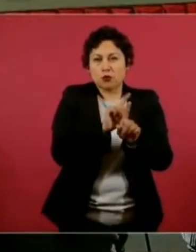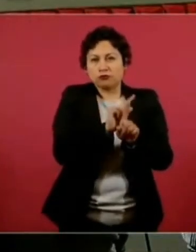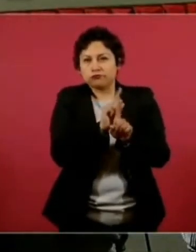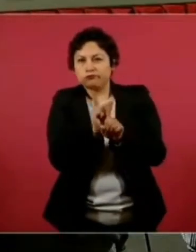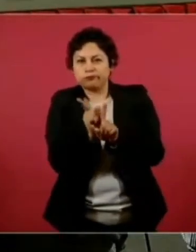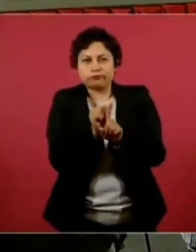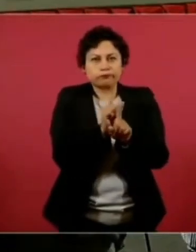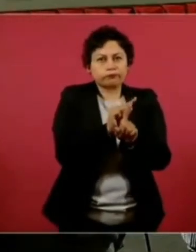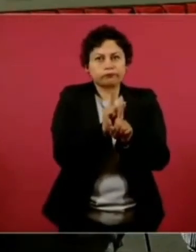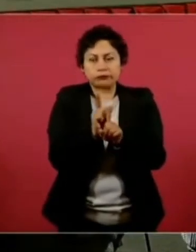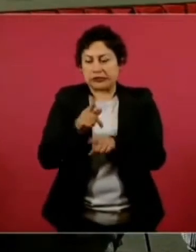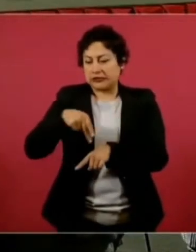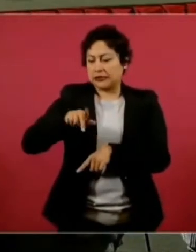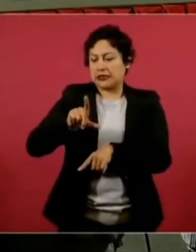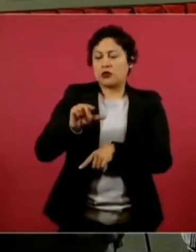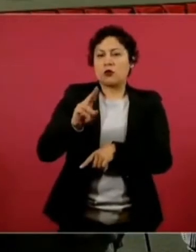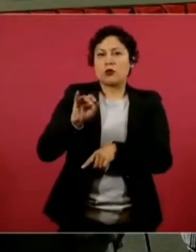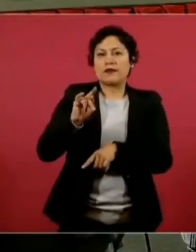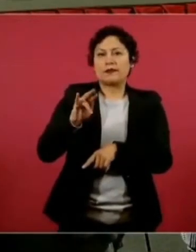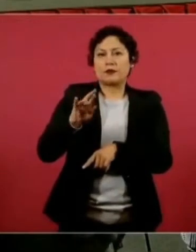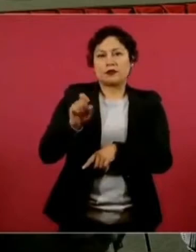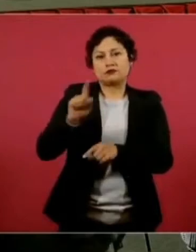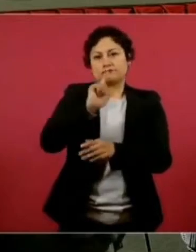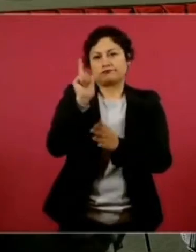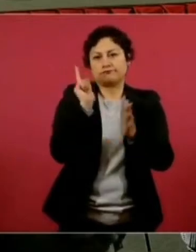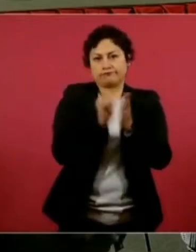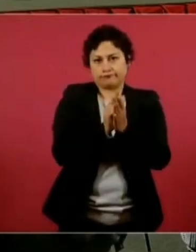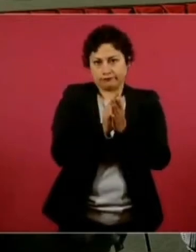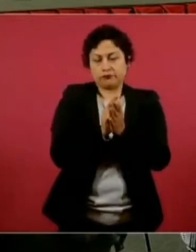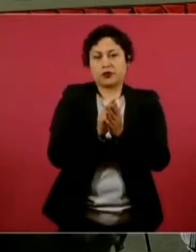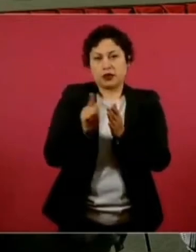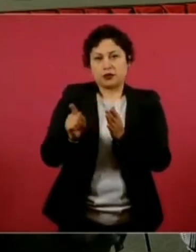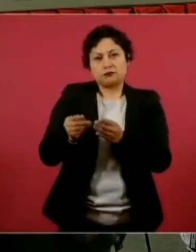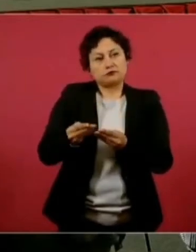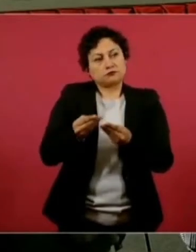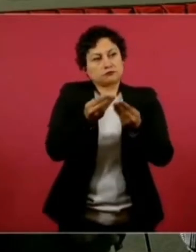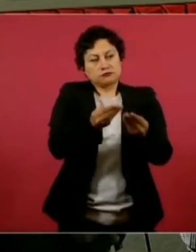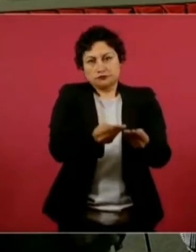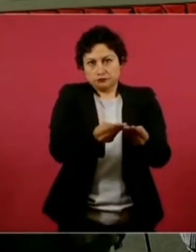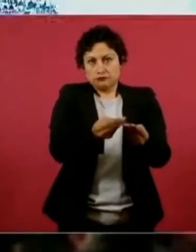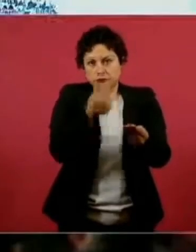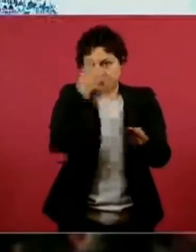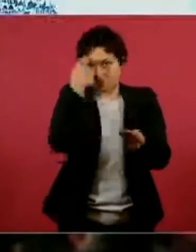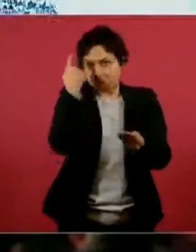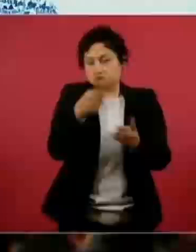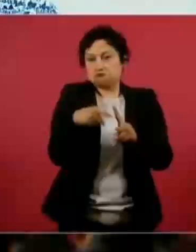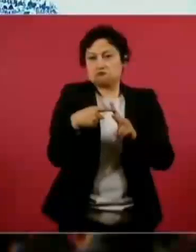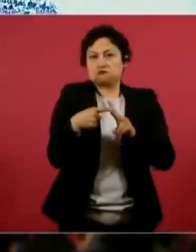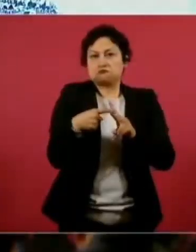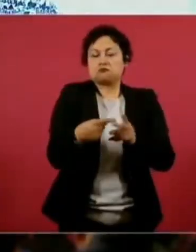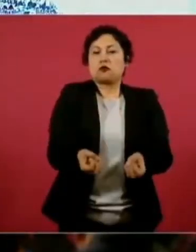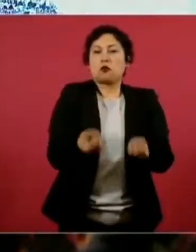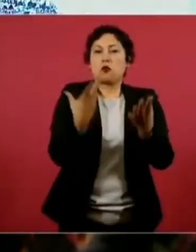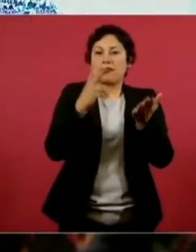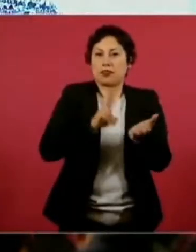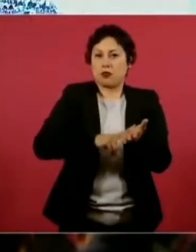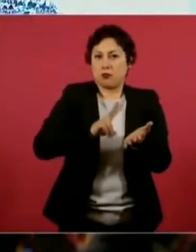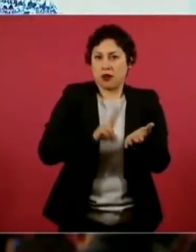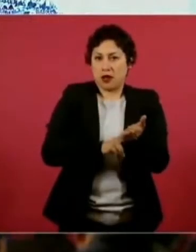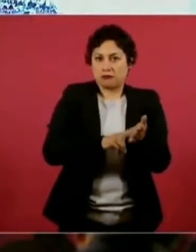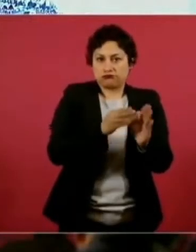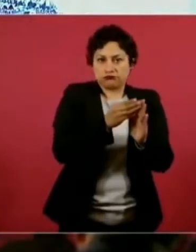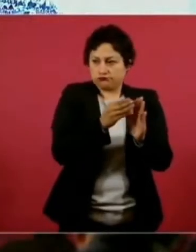ley, y luego se lo entregamos al suministro básico para que aplique la tarifa del día o de la fecha, y